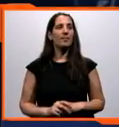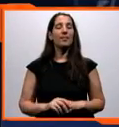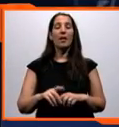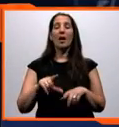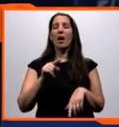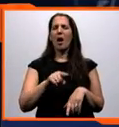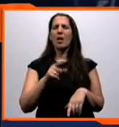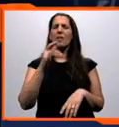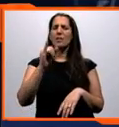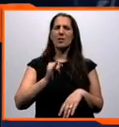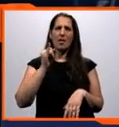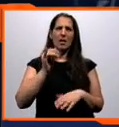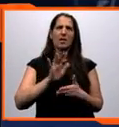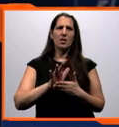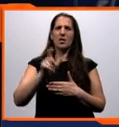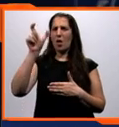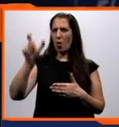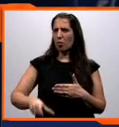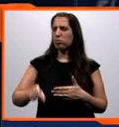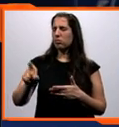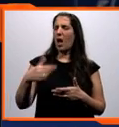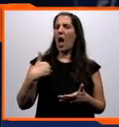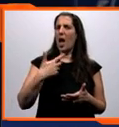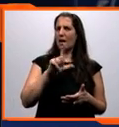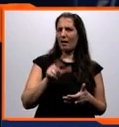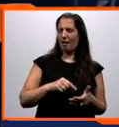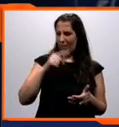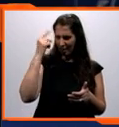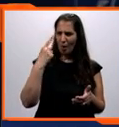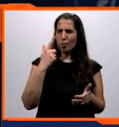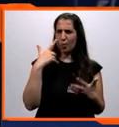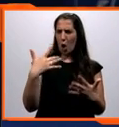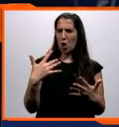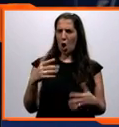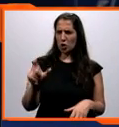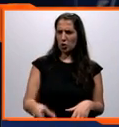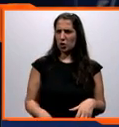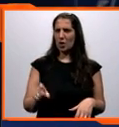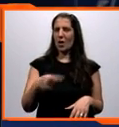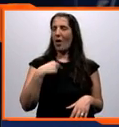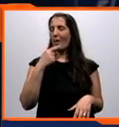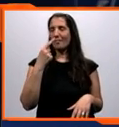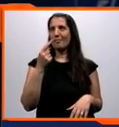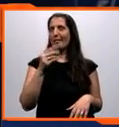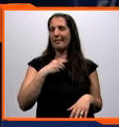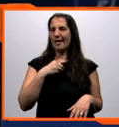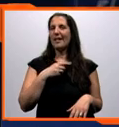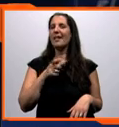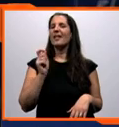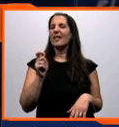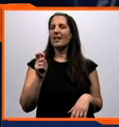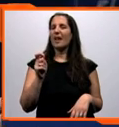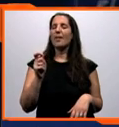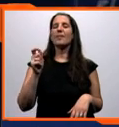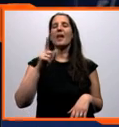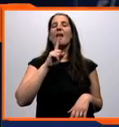vamos a hablar de un referente que en la República Argentina ha pasado por todas las etapas y para muchos sigue siendo el último ídolo del automovilismo argentino estuvimos un mano a mano con